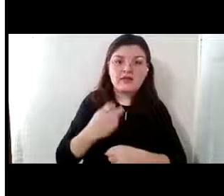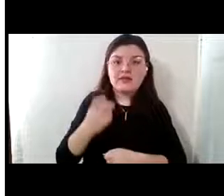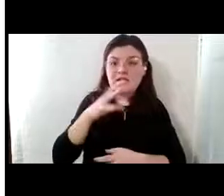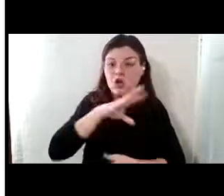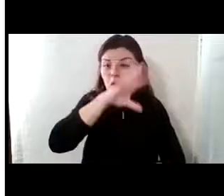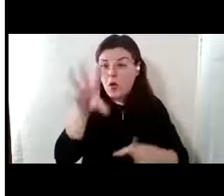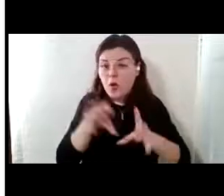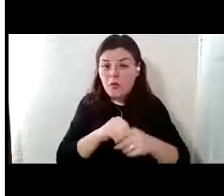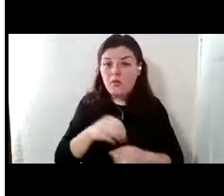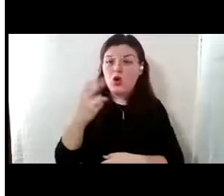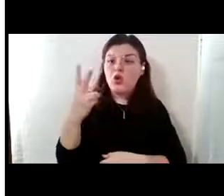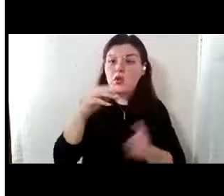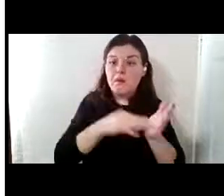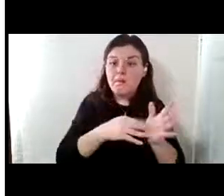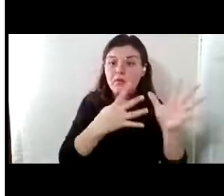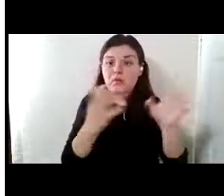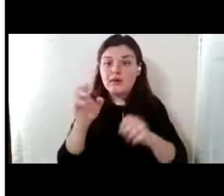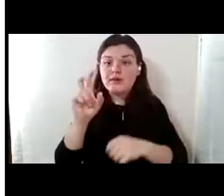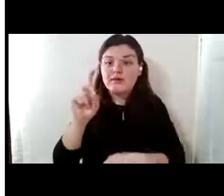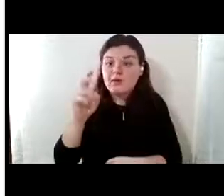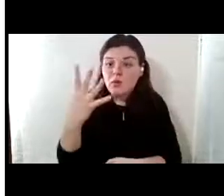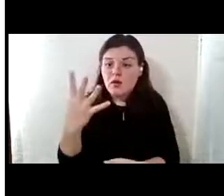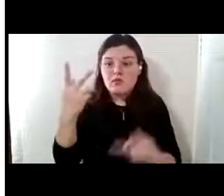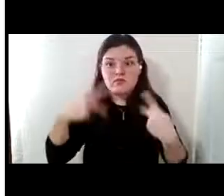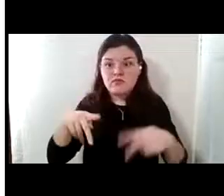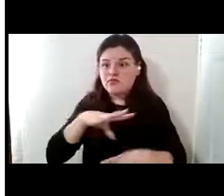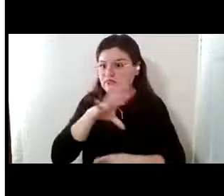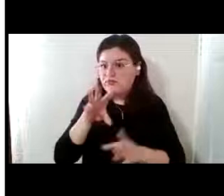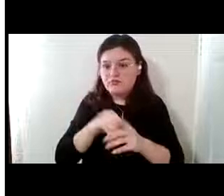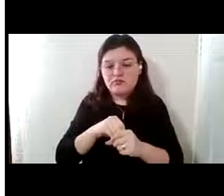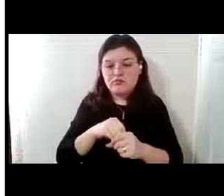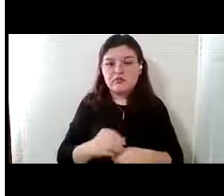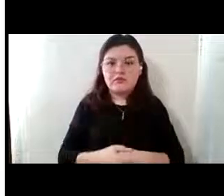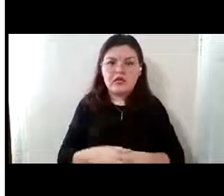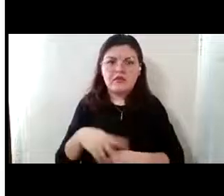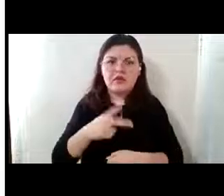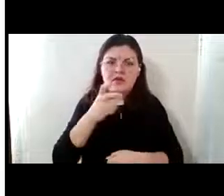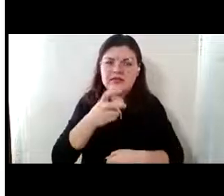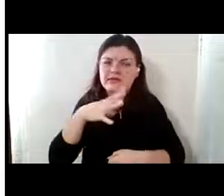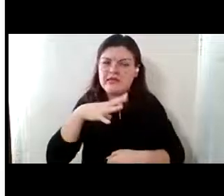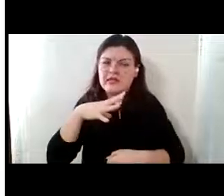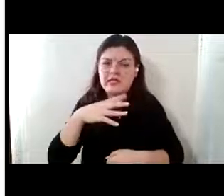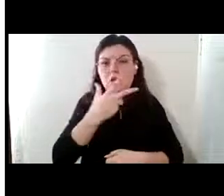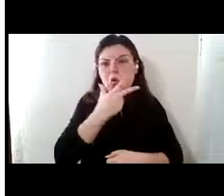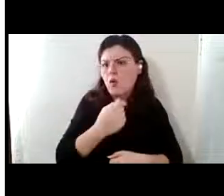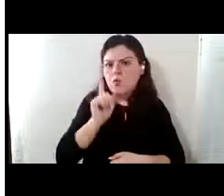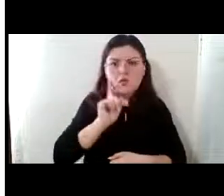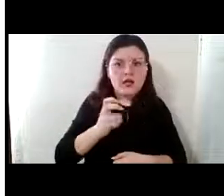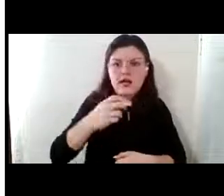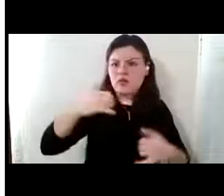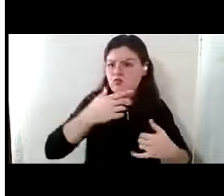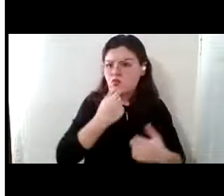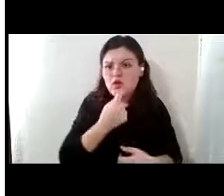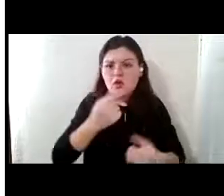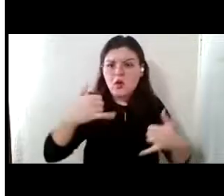2,934 personas. Ojo, aquí abarca que pusimos esto de que abarcara tanto niños, niñas, adolescentes,